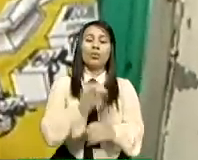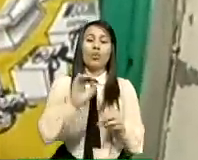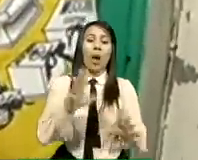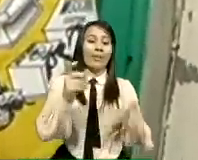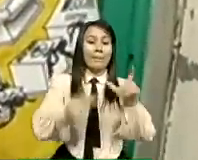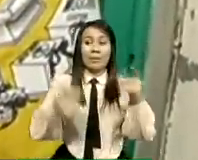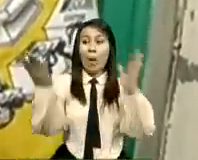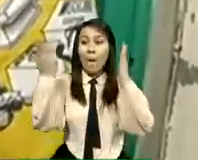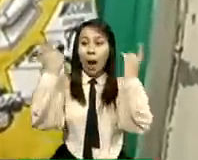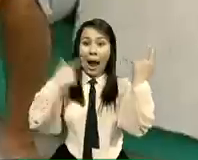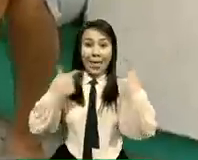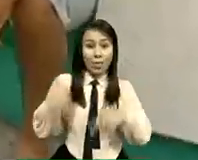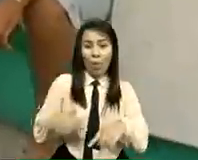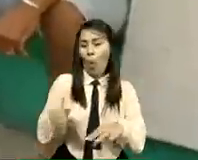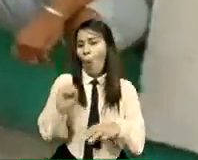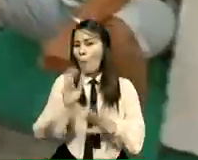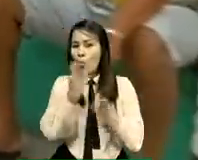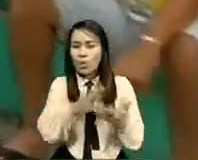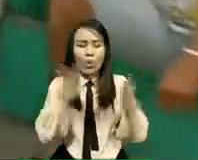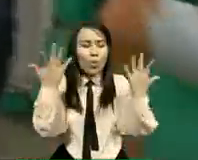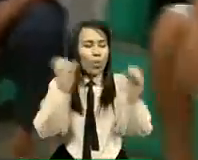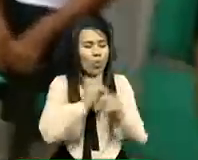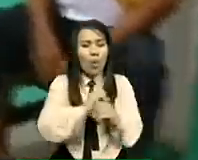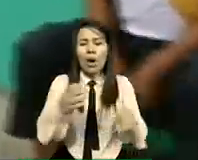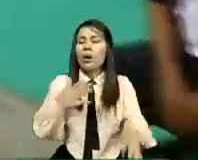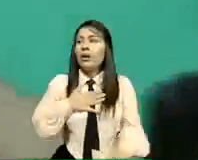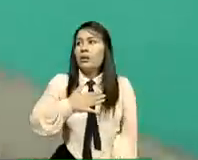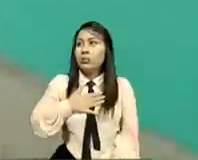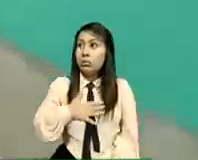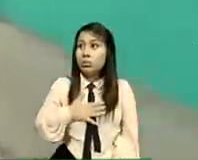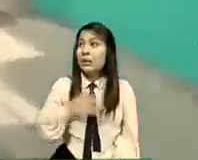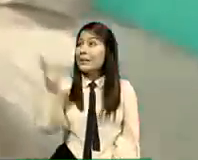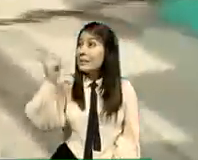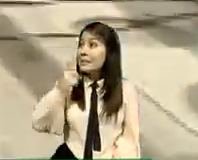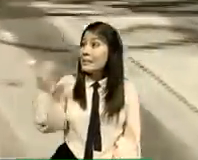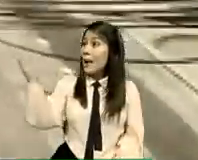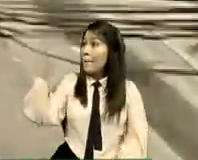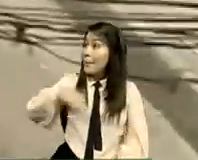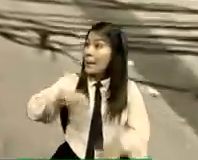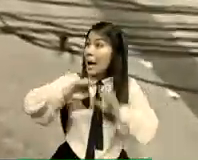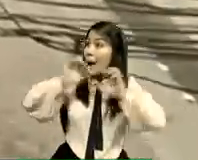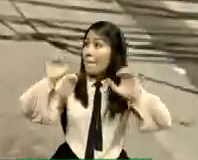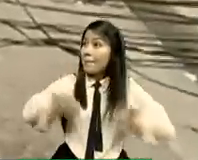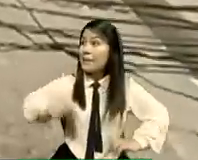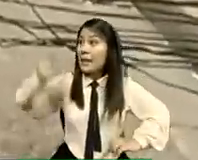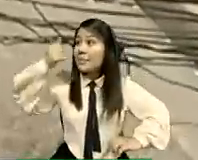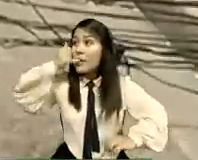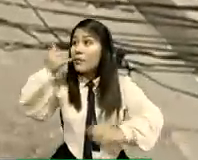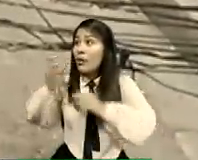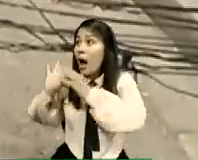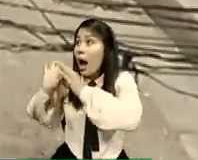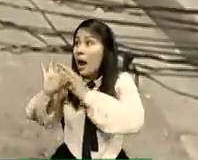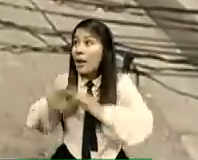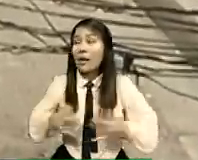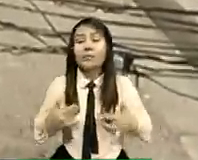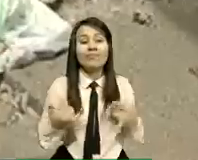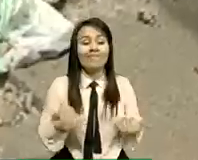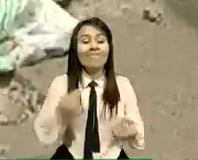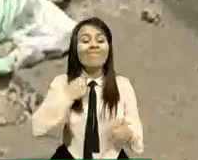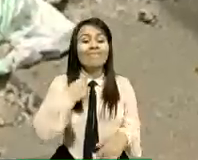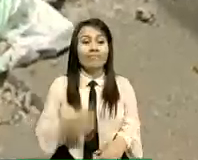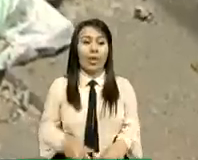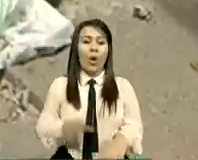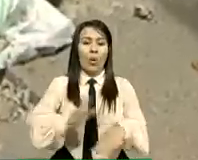las 6:30 de la tarde. Ahora piden la reparación inmediata del servicio telefónico convencional del que han sido afectados por el choque de